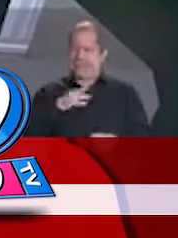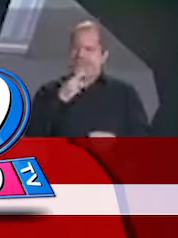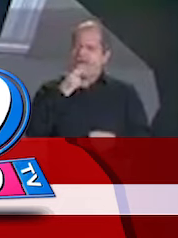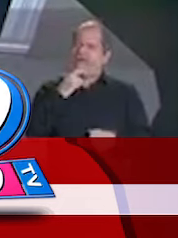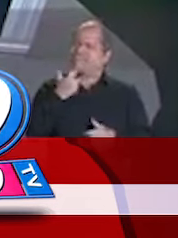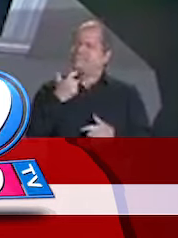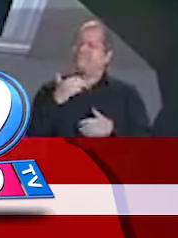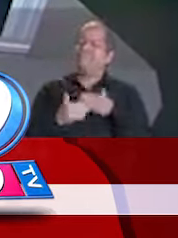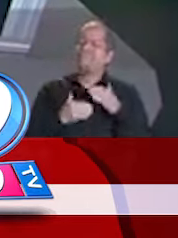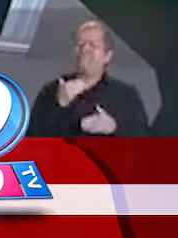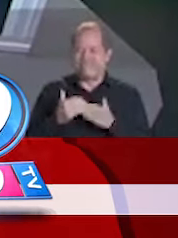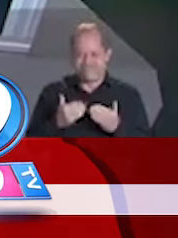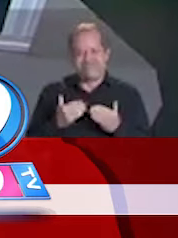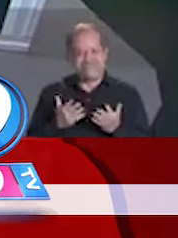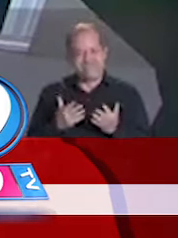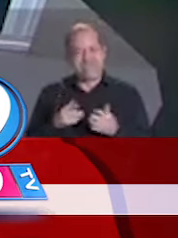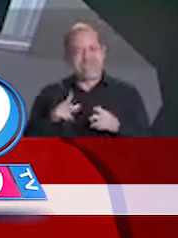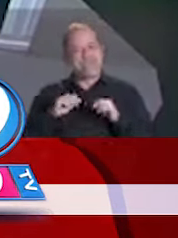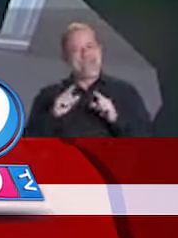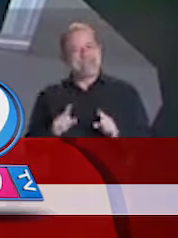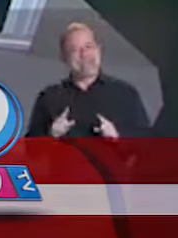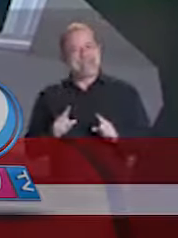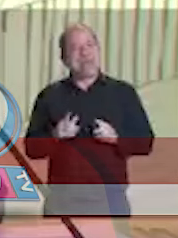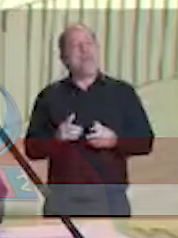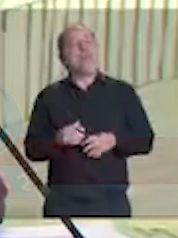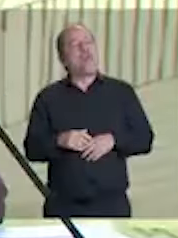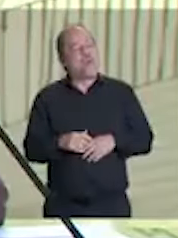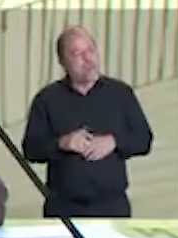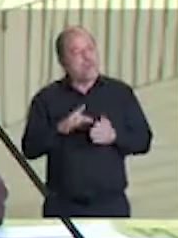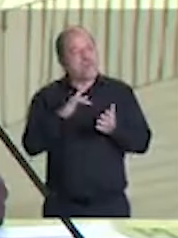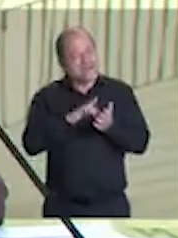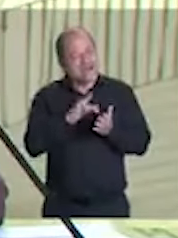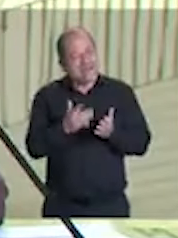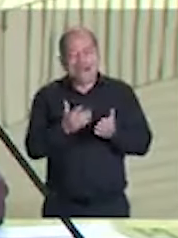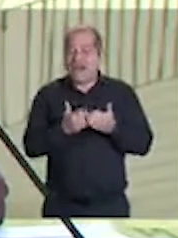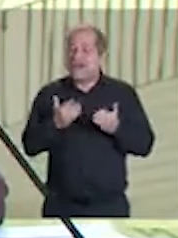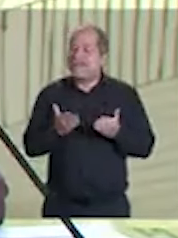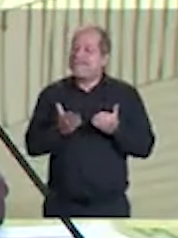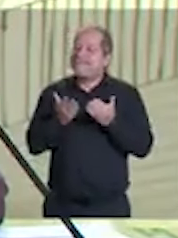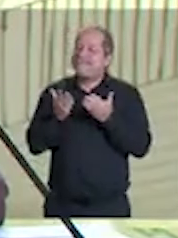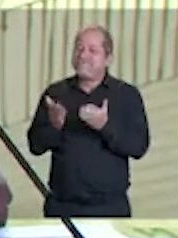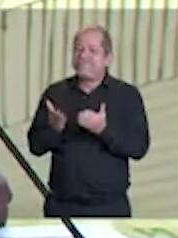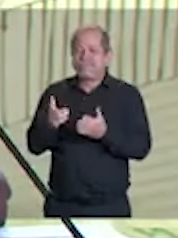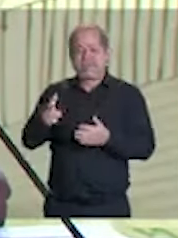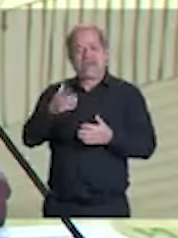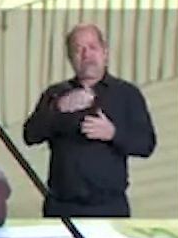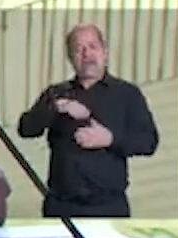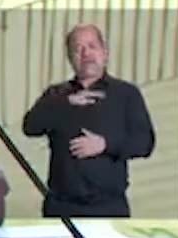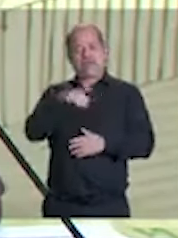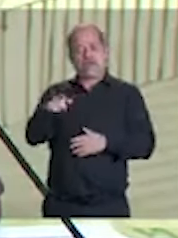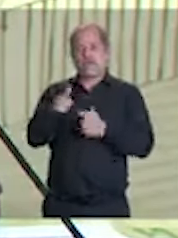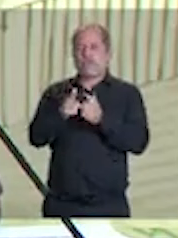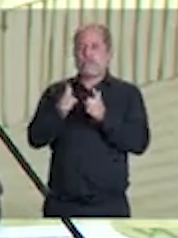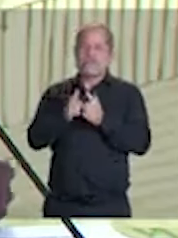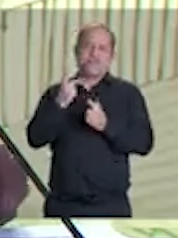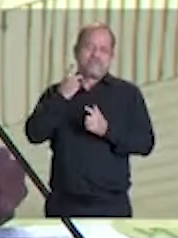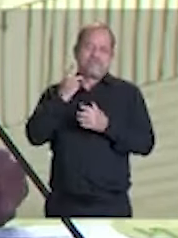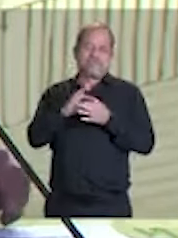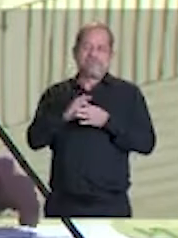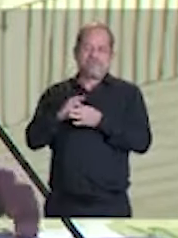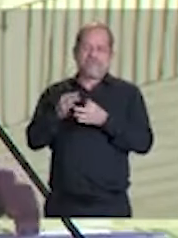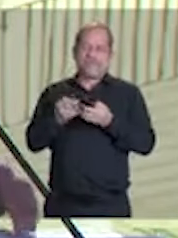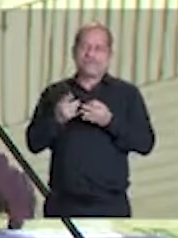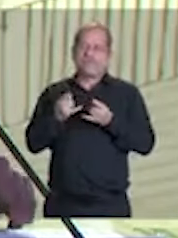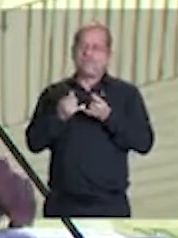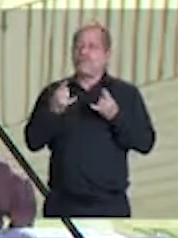tiempo. Mientras es, que Claudia Sheinbaum, durante sus Sheinbaum intervenciones, Pardo, no pudo mandar un mensaje de cierre. Gisela Rubach hizo referencia al tema Morena, de